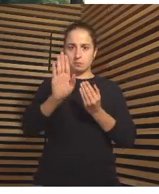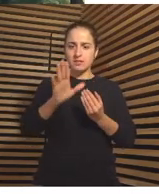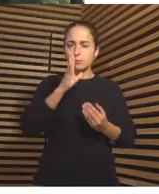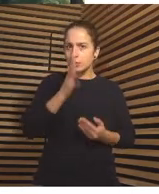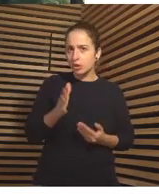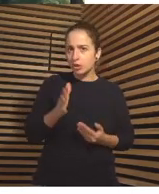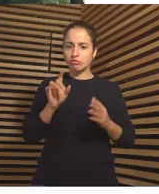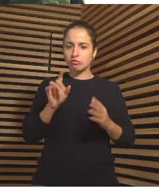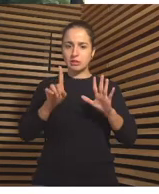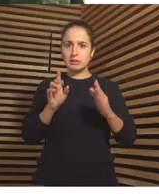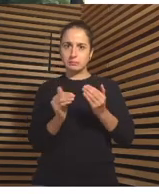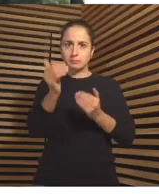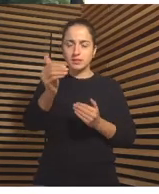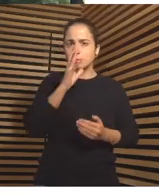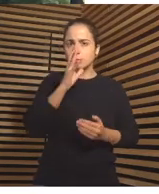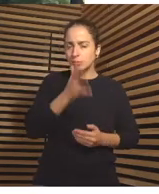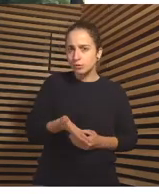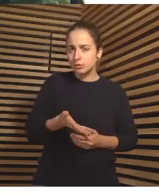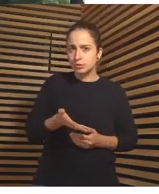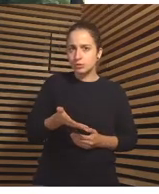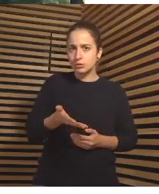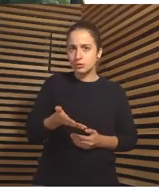edificio?